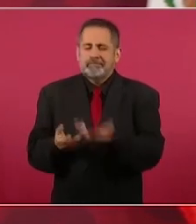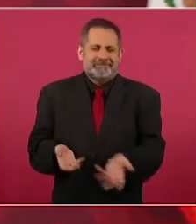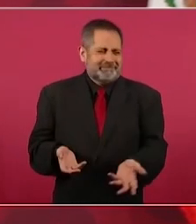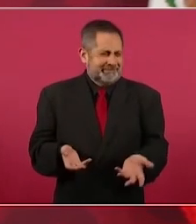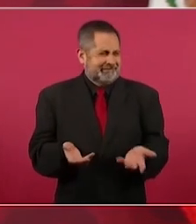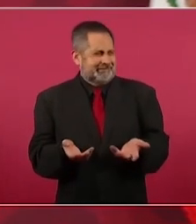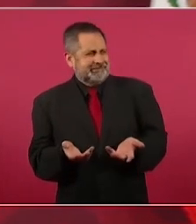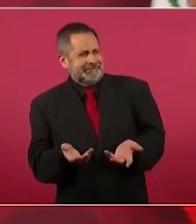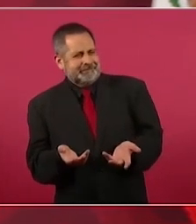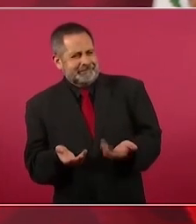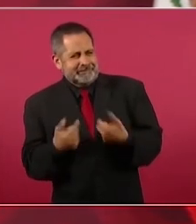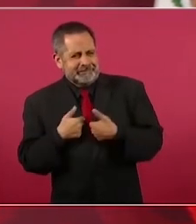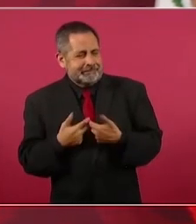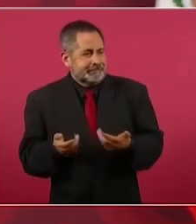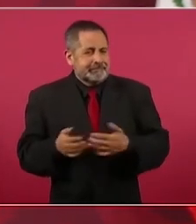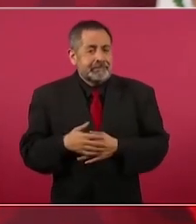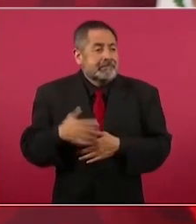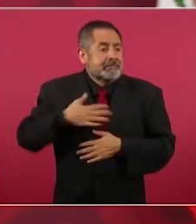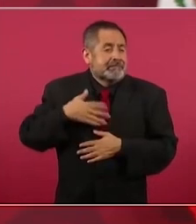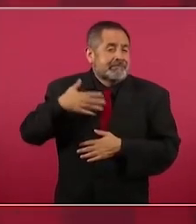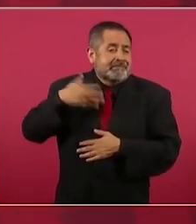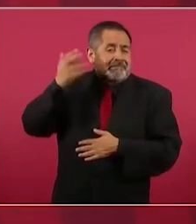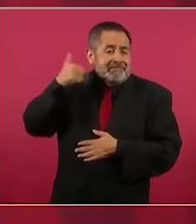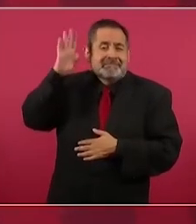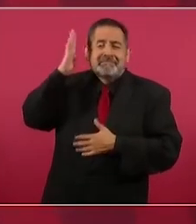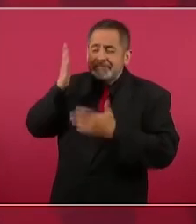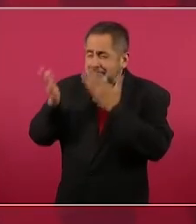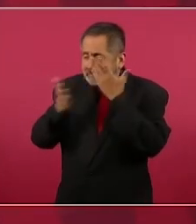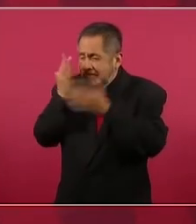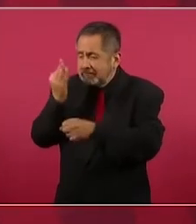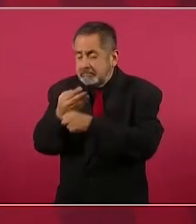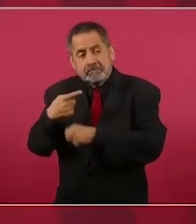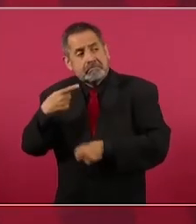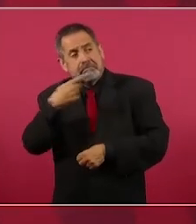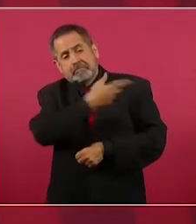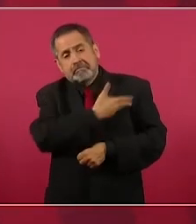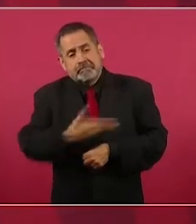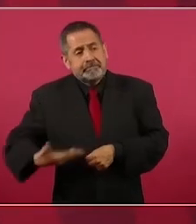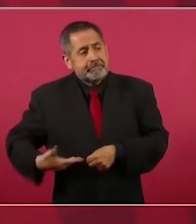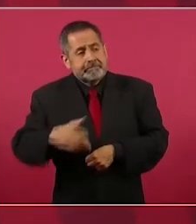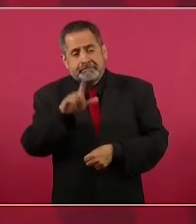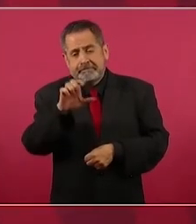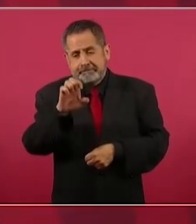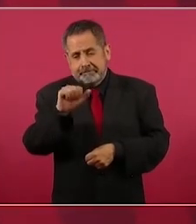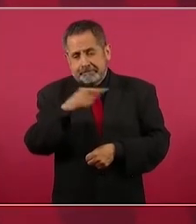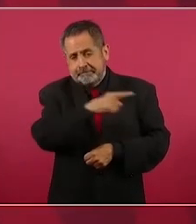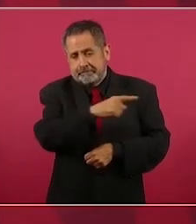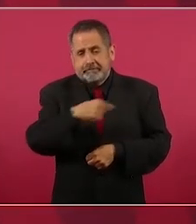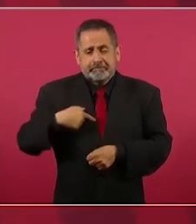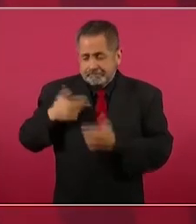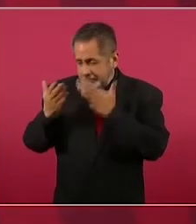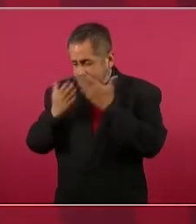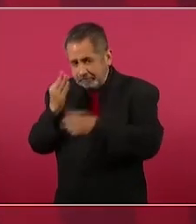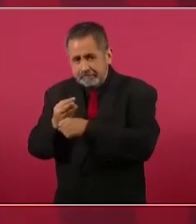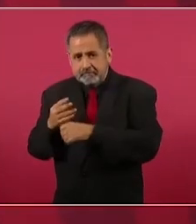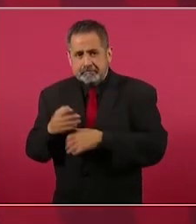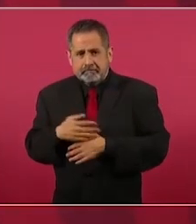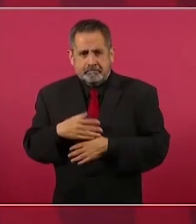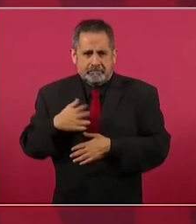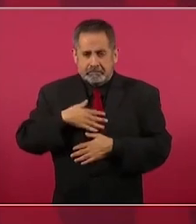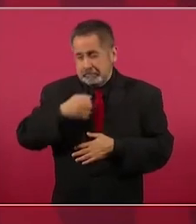Yo estaba estudiando cuando Echeverría, no crean que tengo mucha